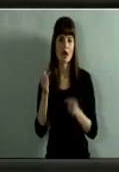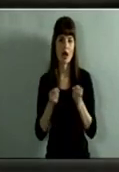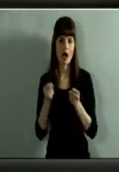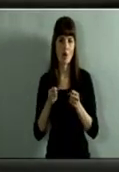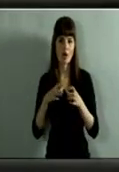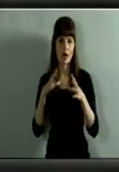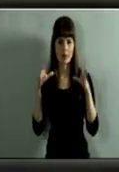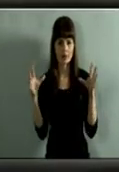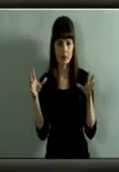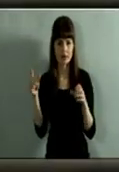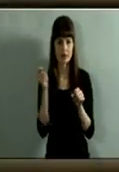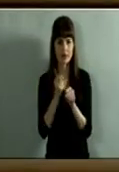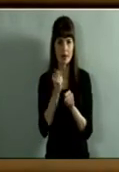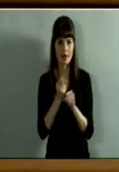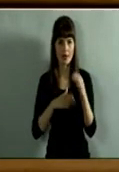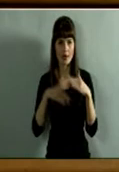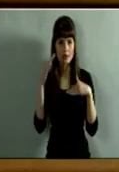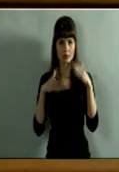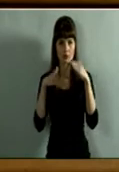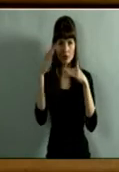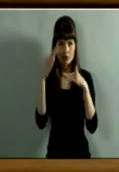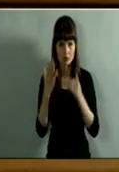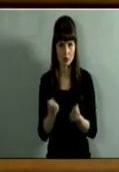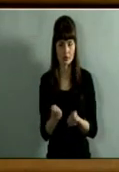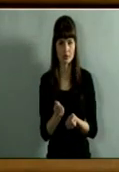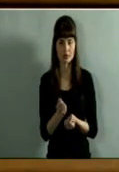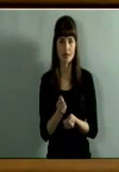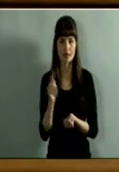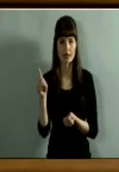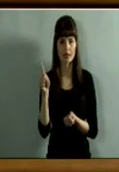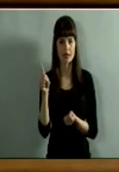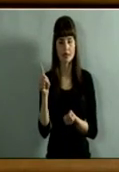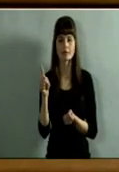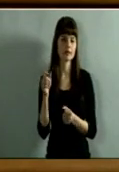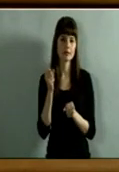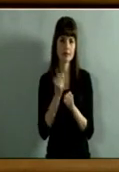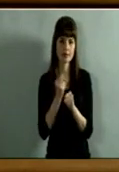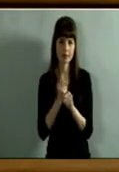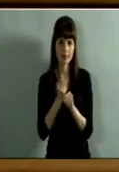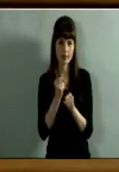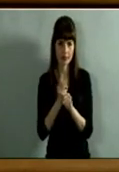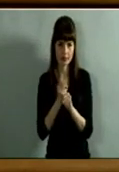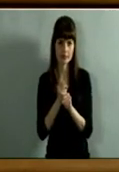construcción, pero en ese tiempo transportaba cemento de Olavarría, de Tandil.